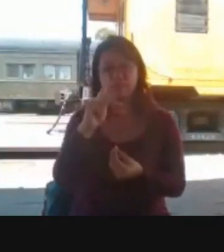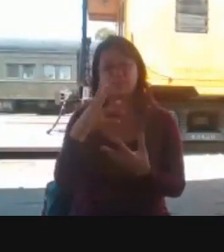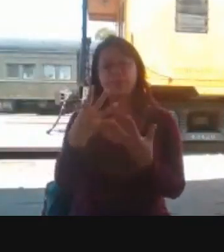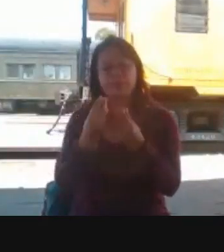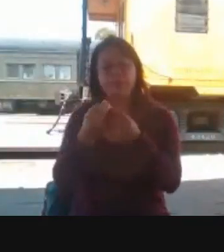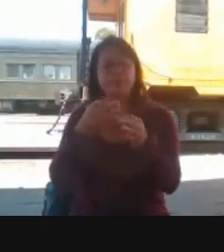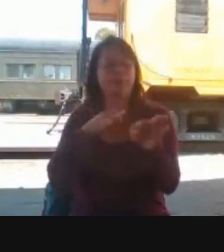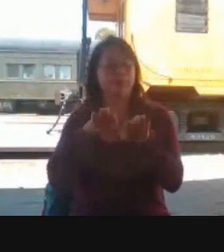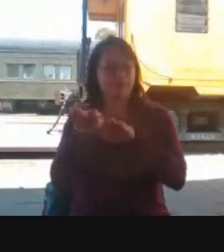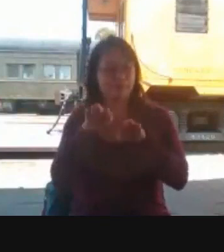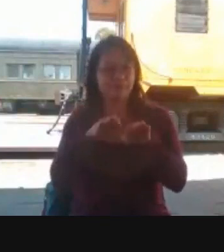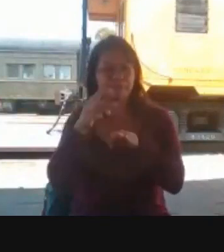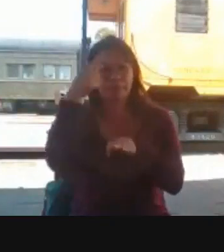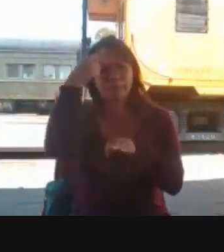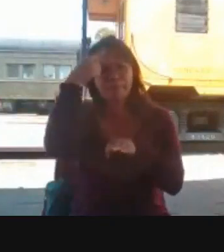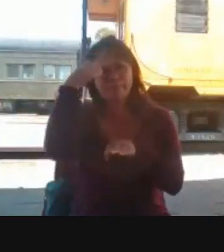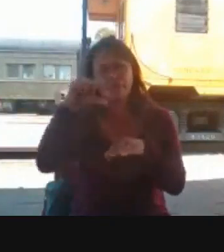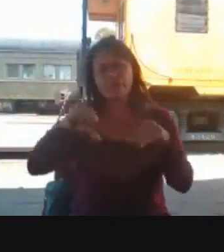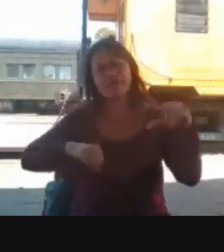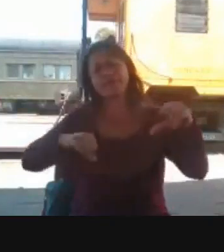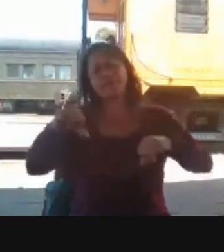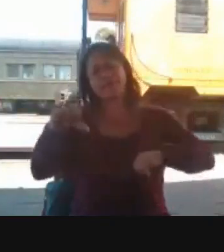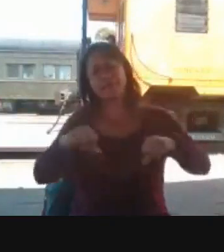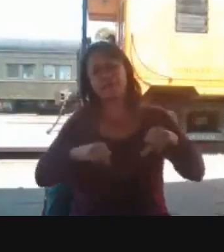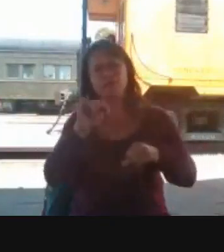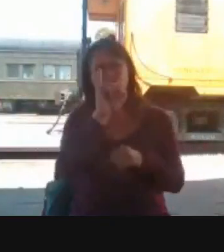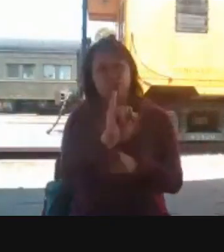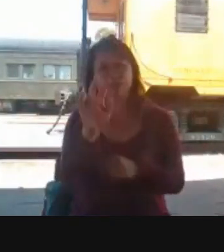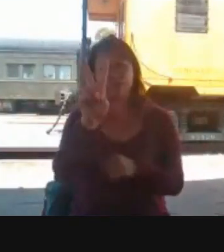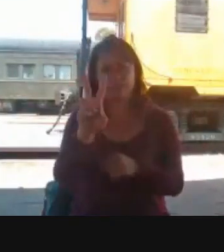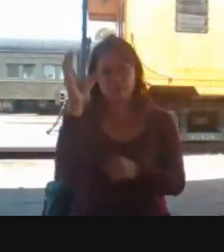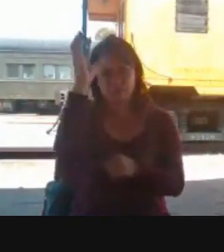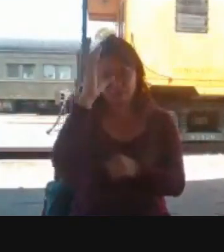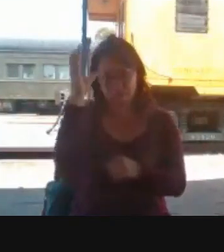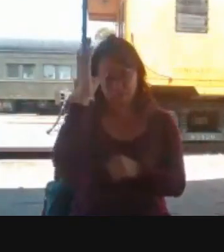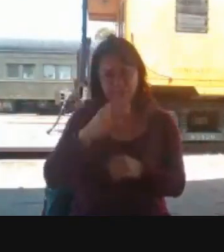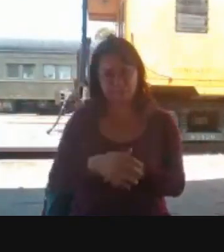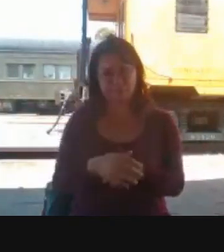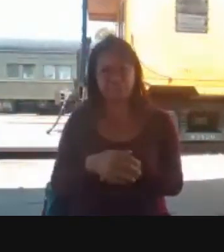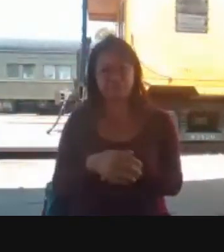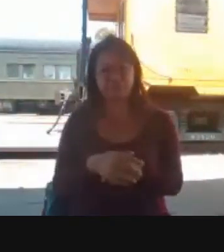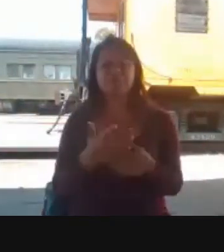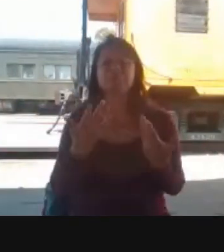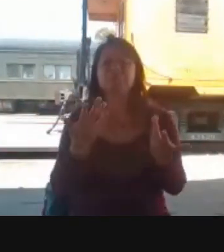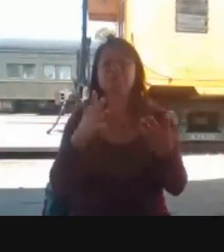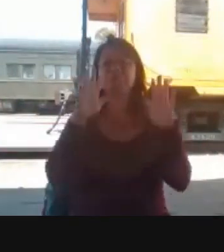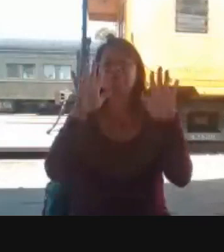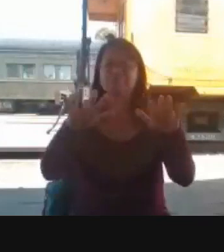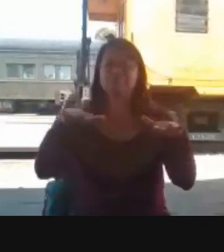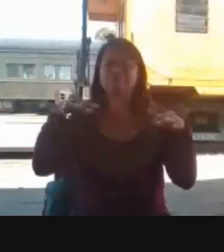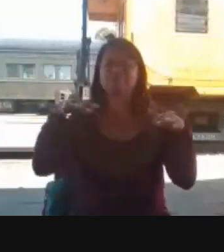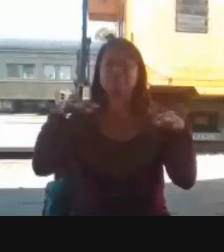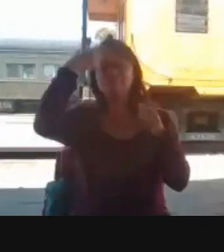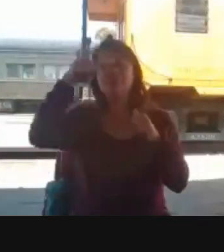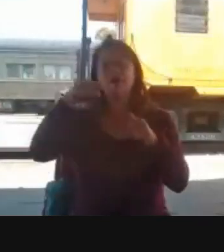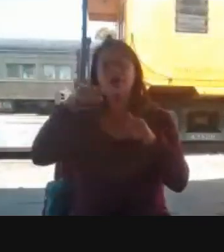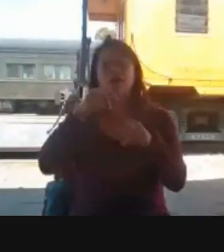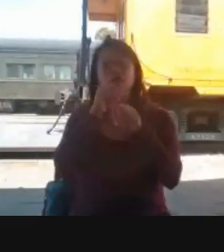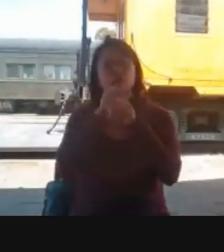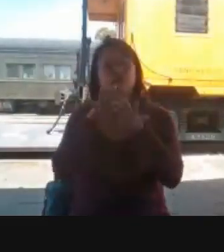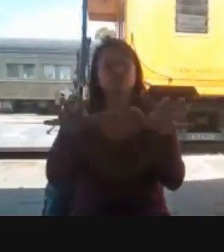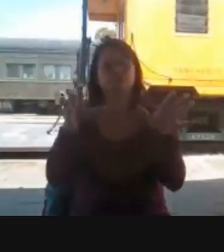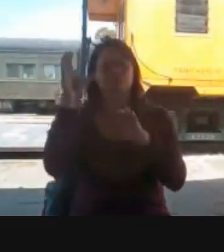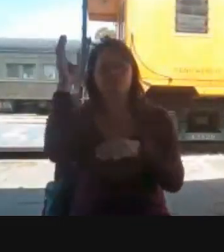las actividades concernientes al programa Jueves y Viernes en la Ciencia, que es un evento de divulgación científica y